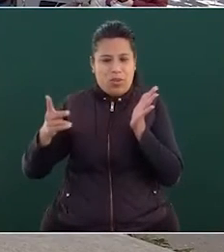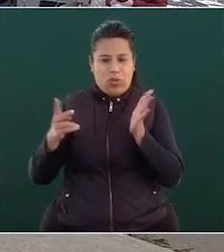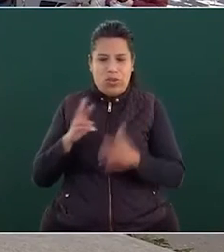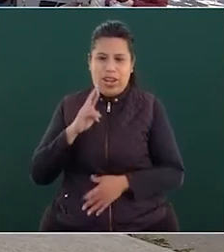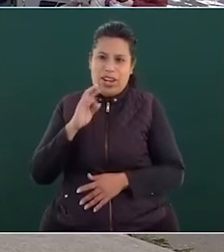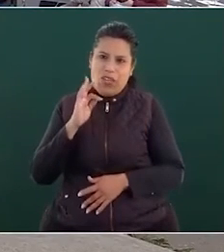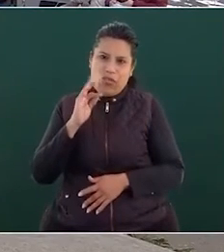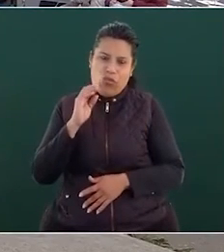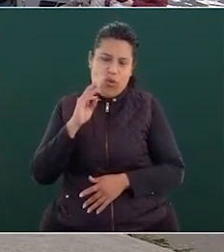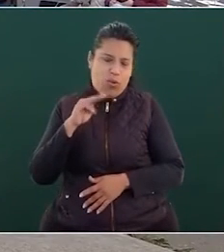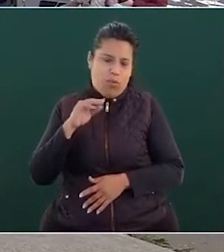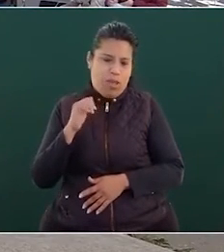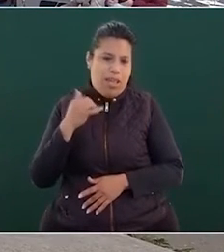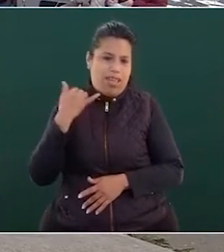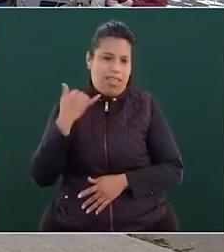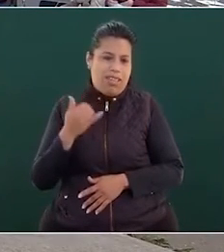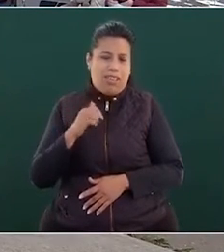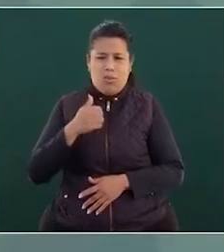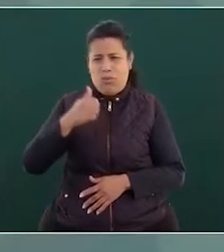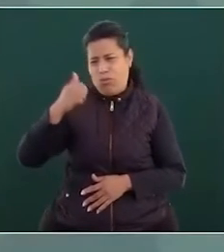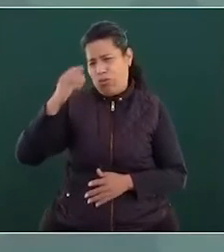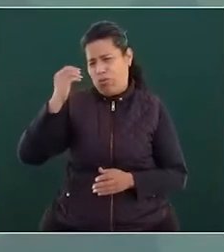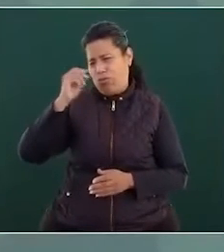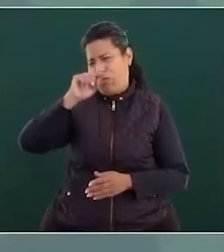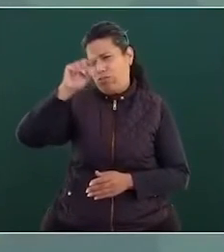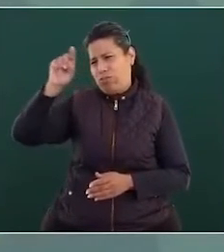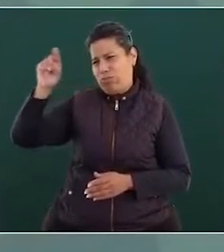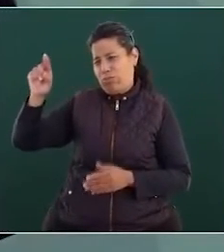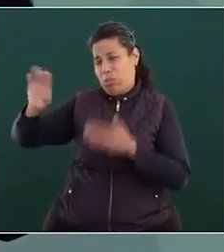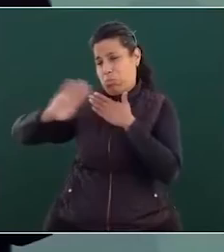etcétera, etcétera, etcétera.